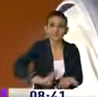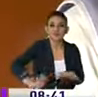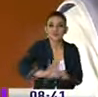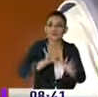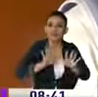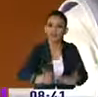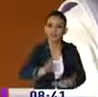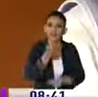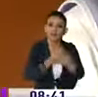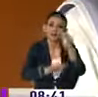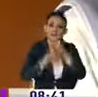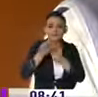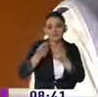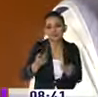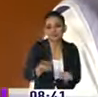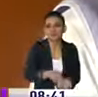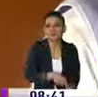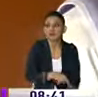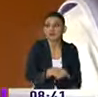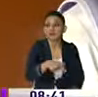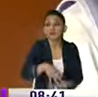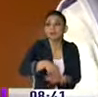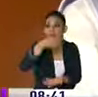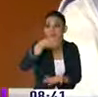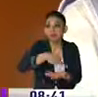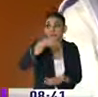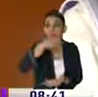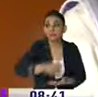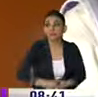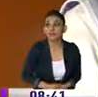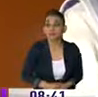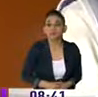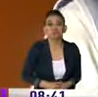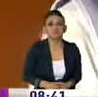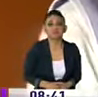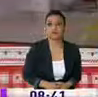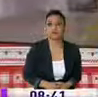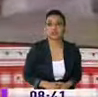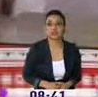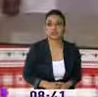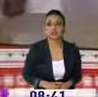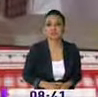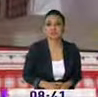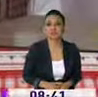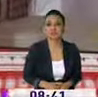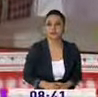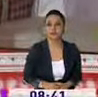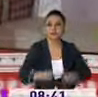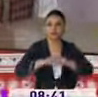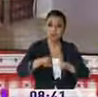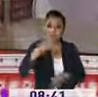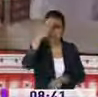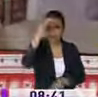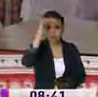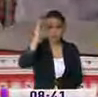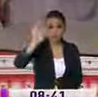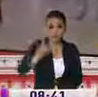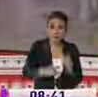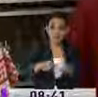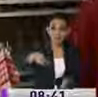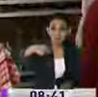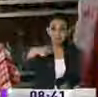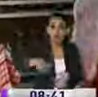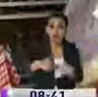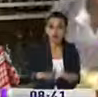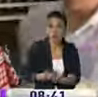de las comidas típicas, del mote, del menudo, que es algo tradicional de nuestro Quito. ¿Pero quieres saber cuál es la opinión de los comensales?